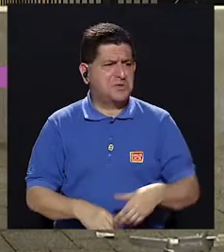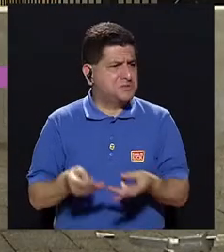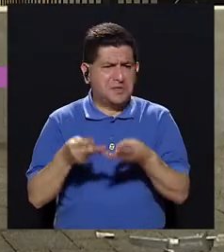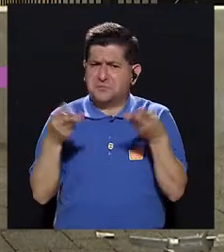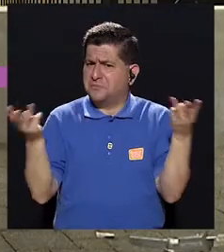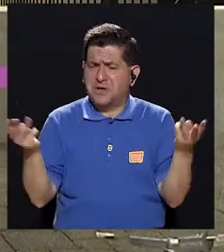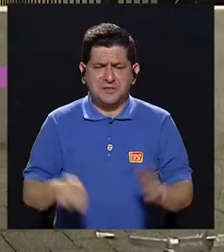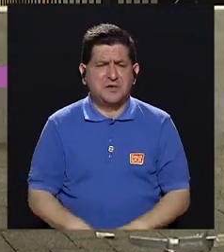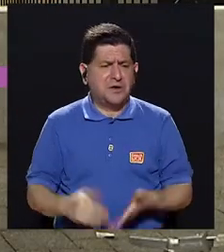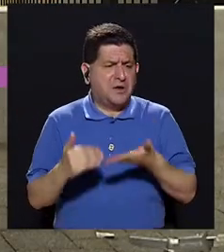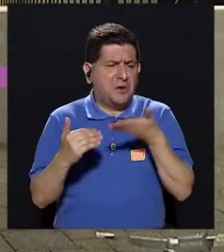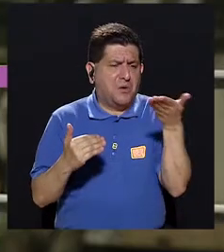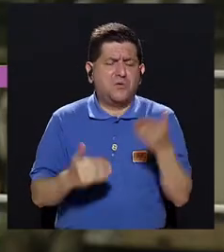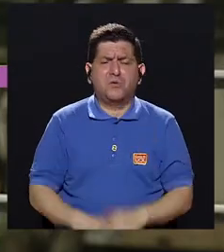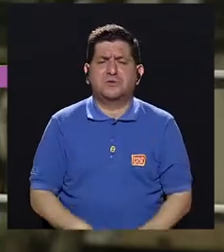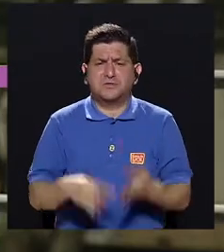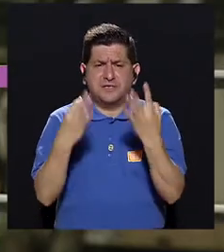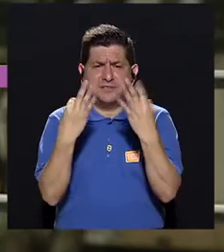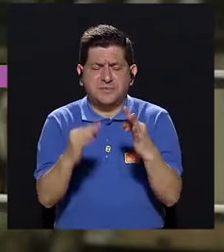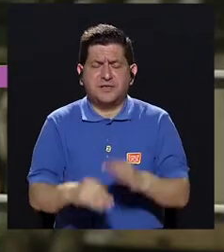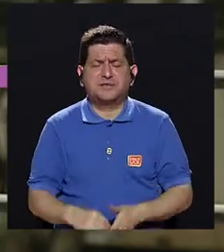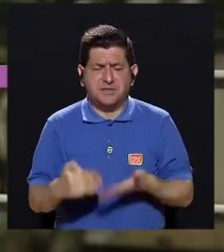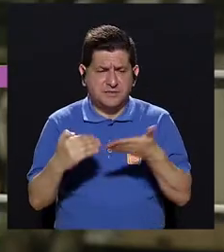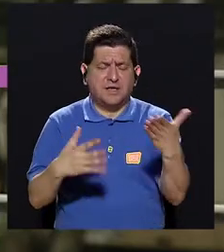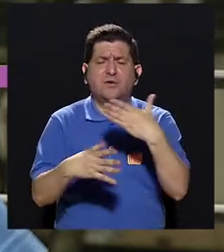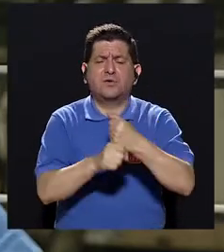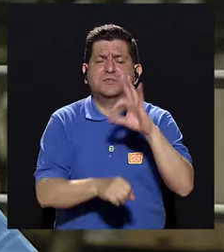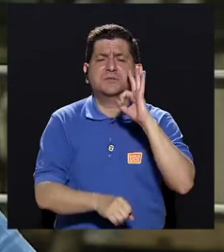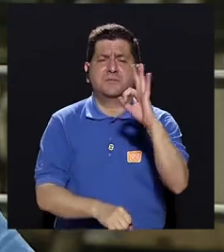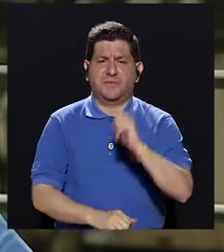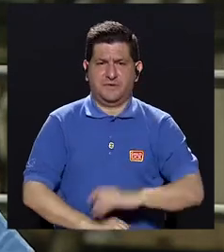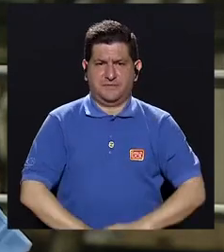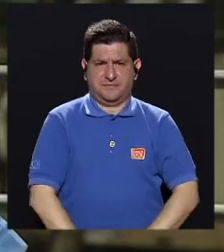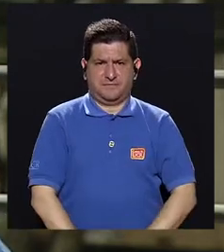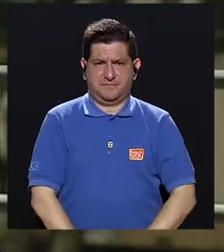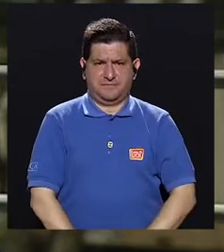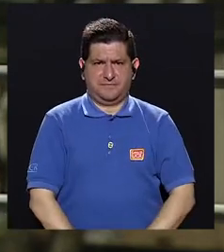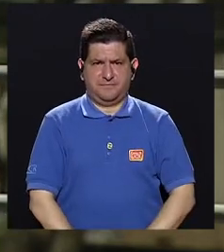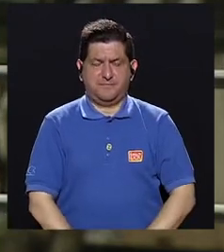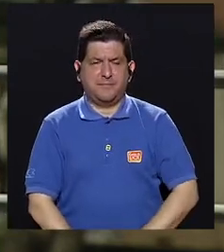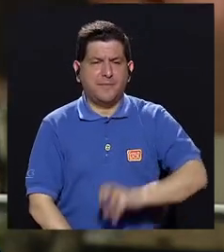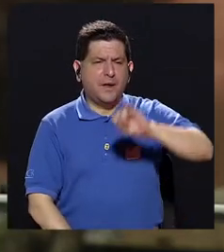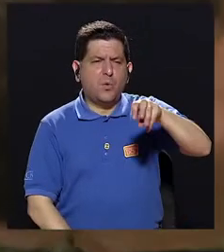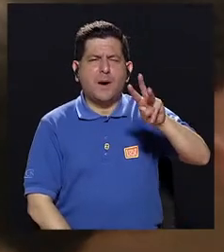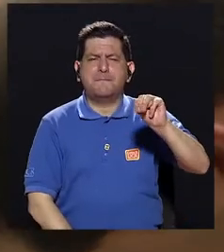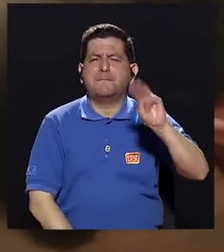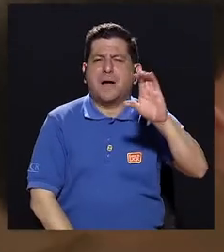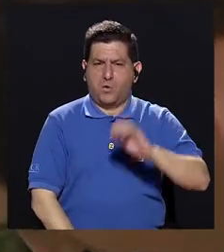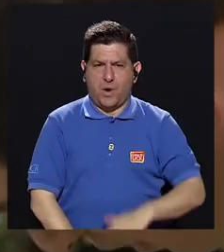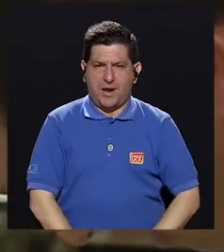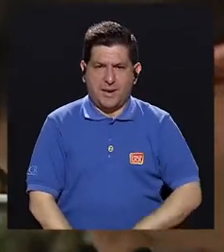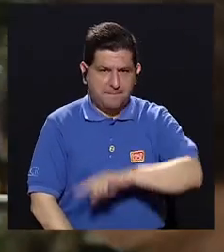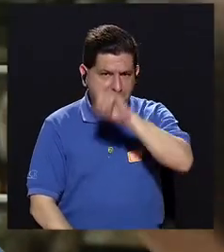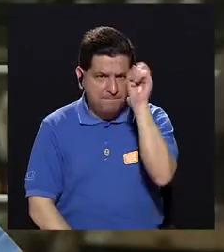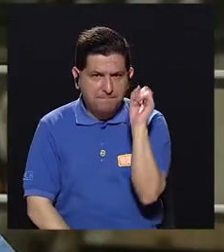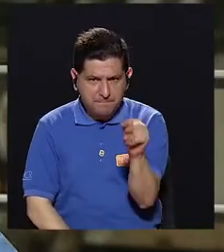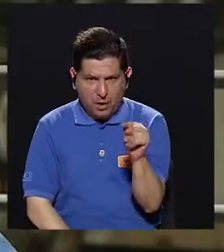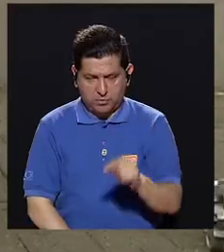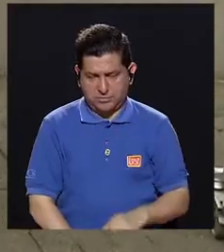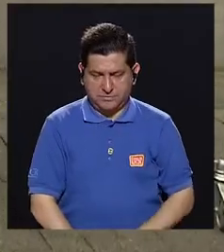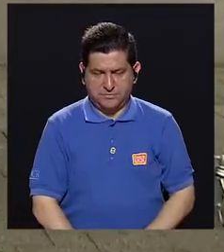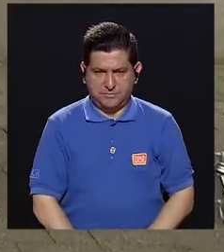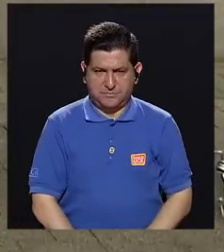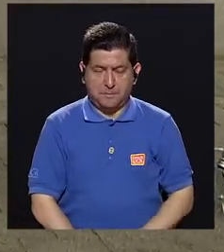mucho material, no ocupamos mucha cosa para hacer las cosas bien. Ahora bien, Juan Manuel, ¿por qué si